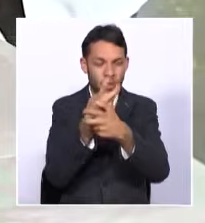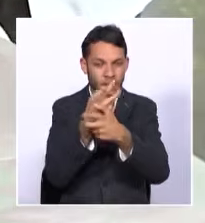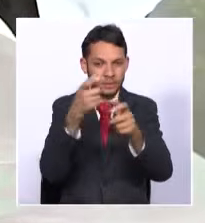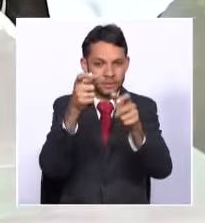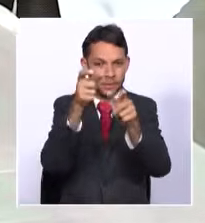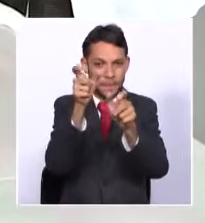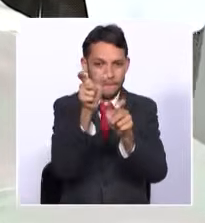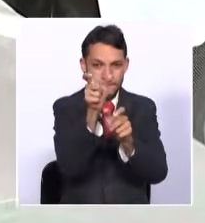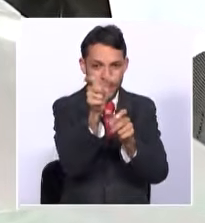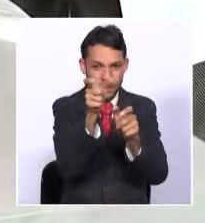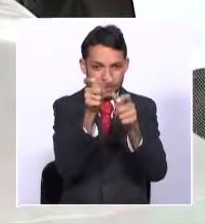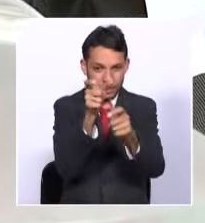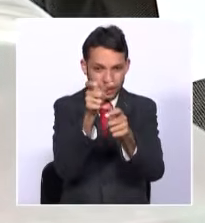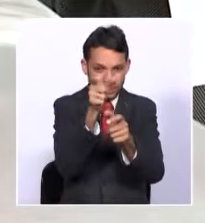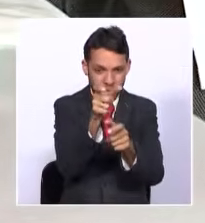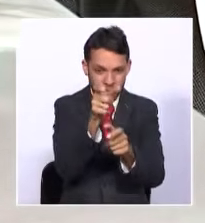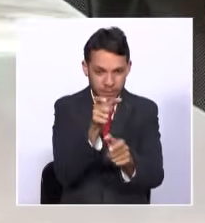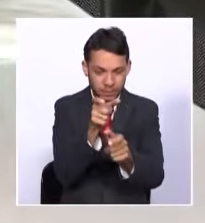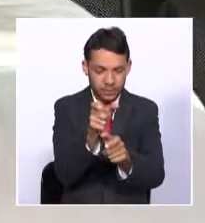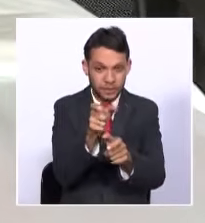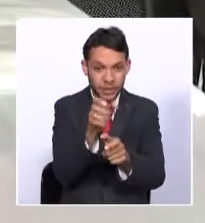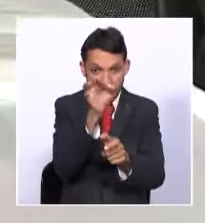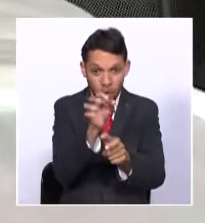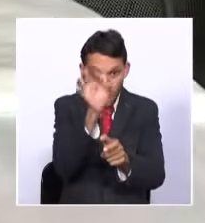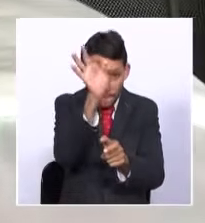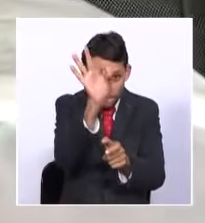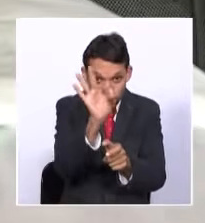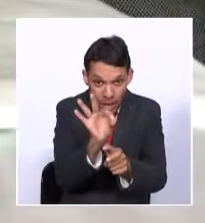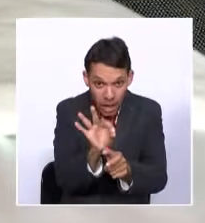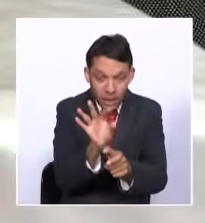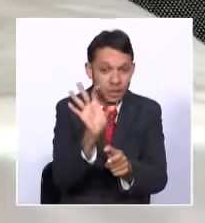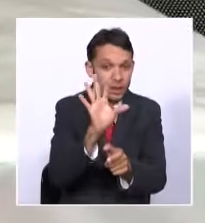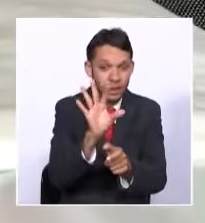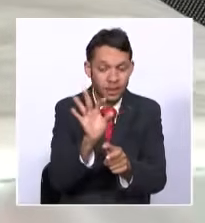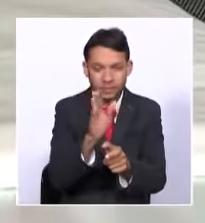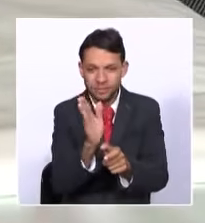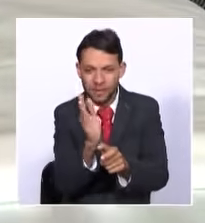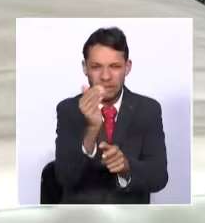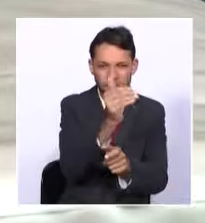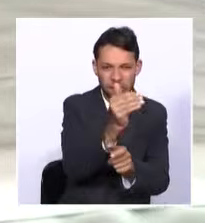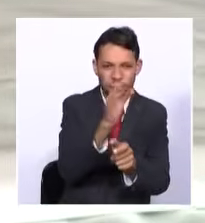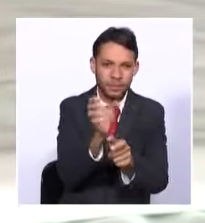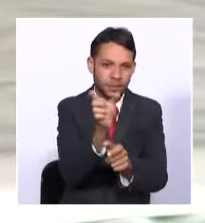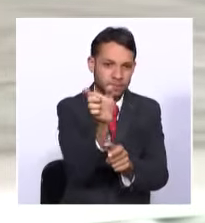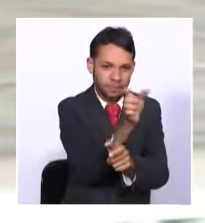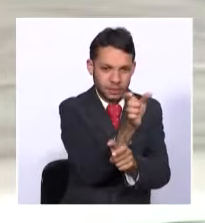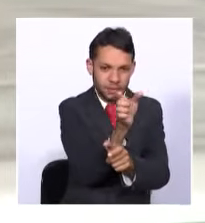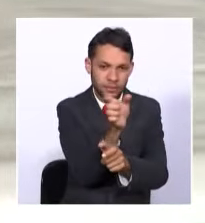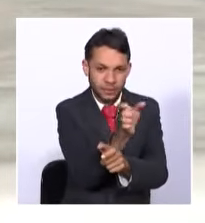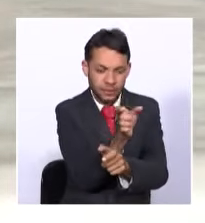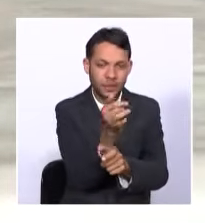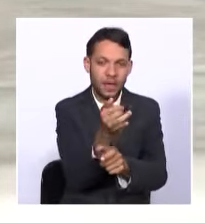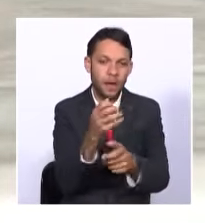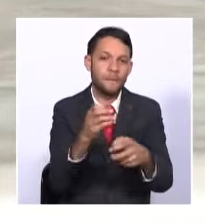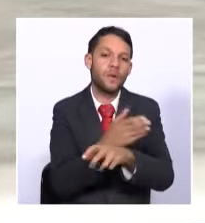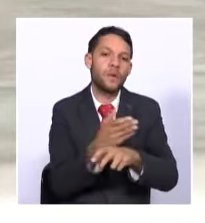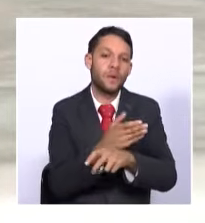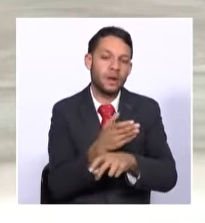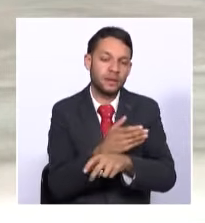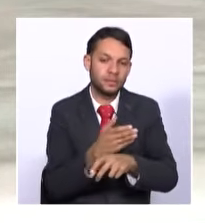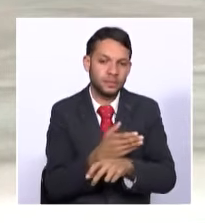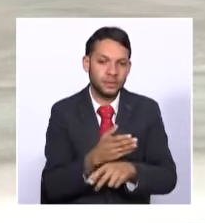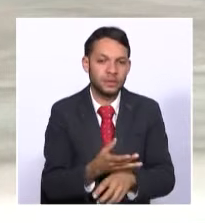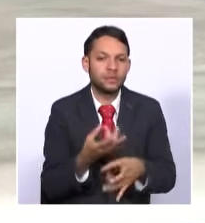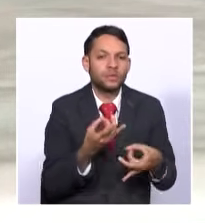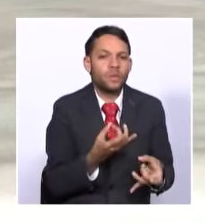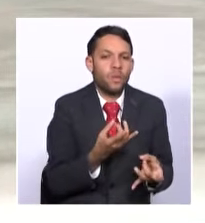recta, produce compresiones en los nervios, lo cual puede causar mucha patología, mucha sintomatología en